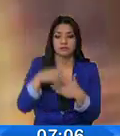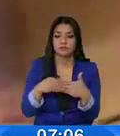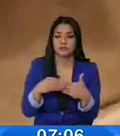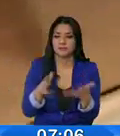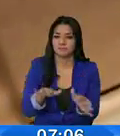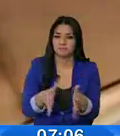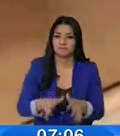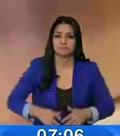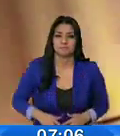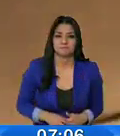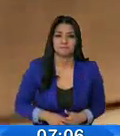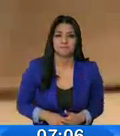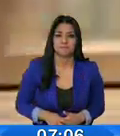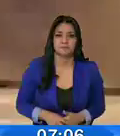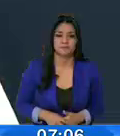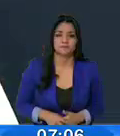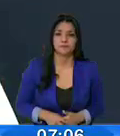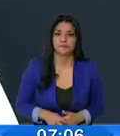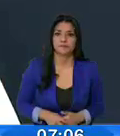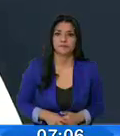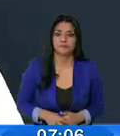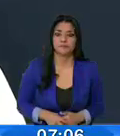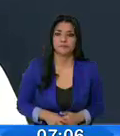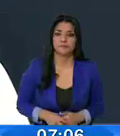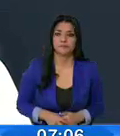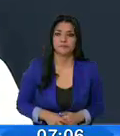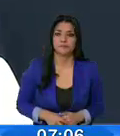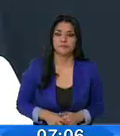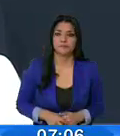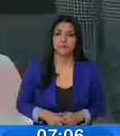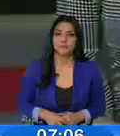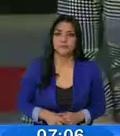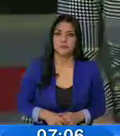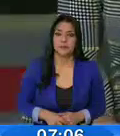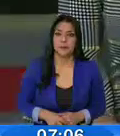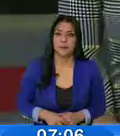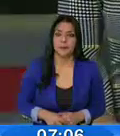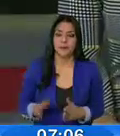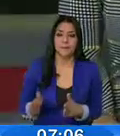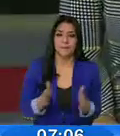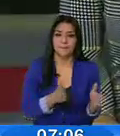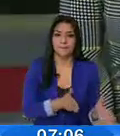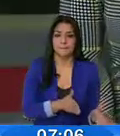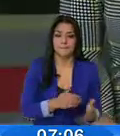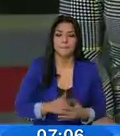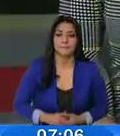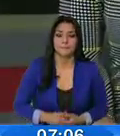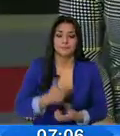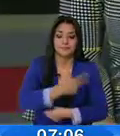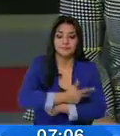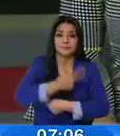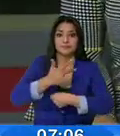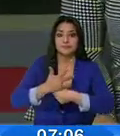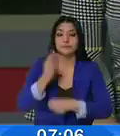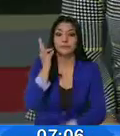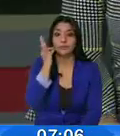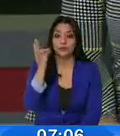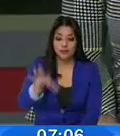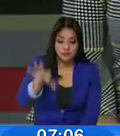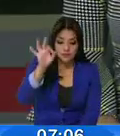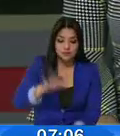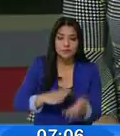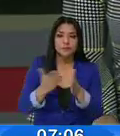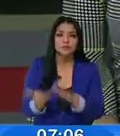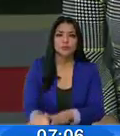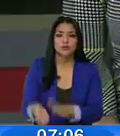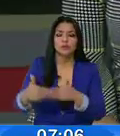$3.822 millones. En Quito informó Andrea Orbe. Y en Chimborazo, una mujer apareció muerta en